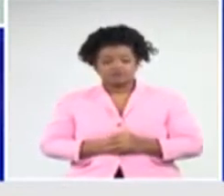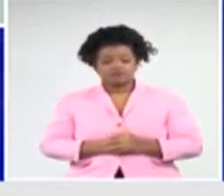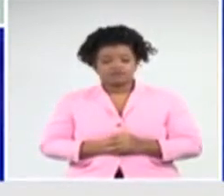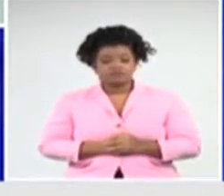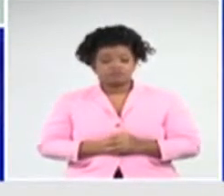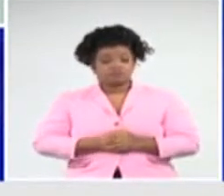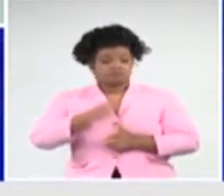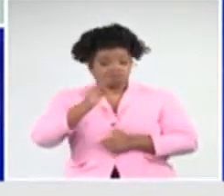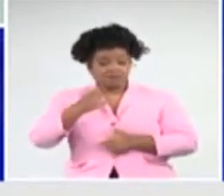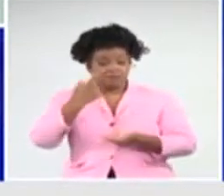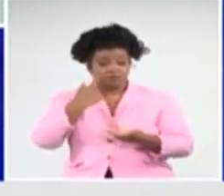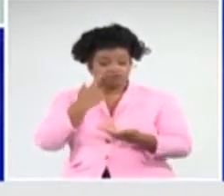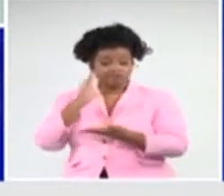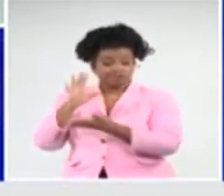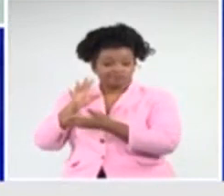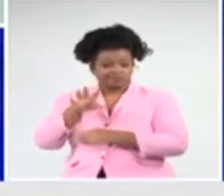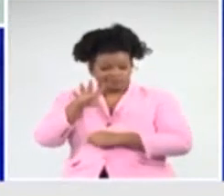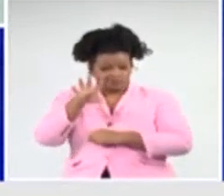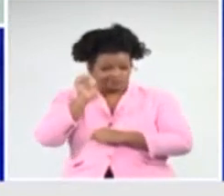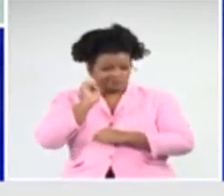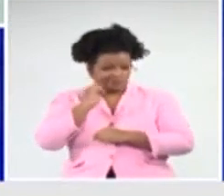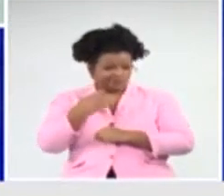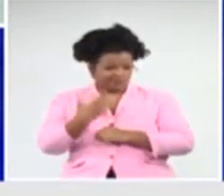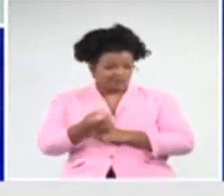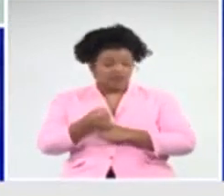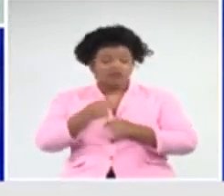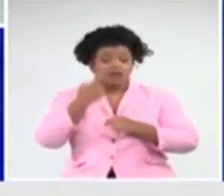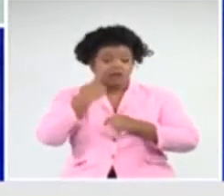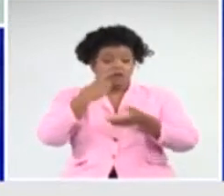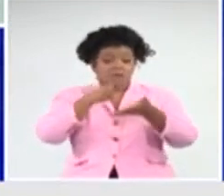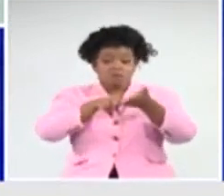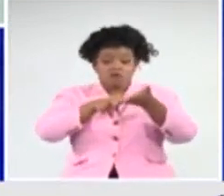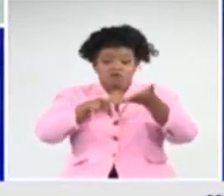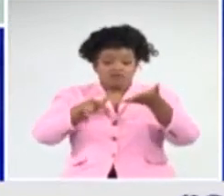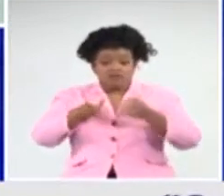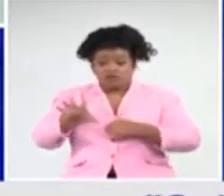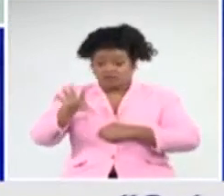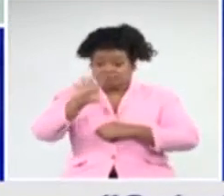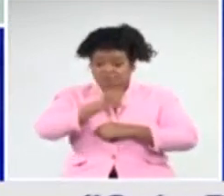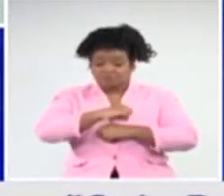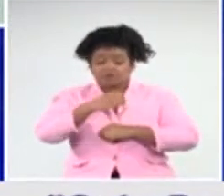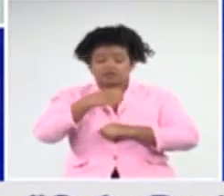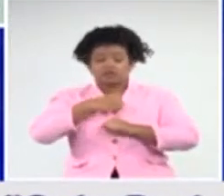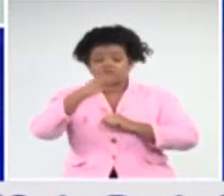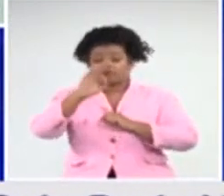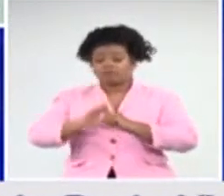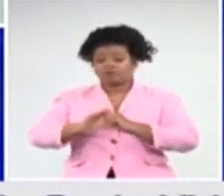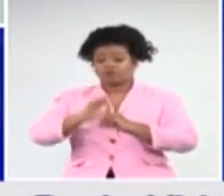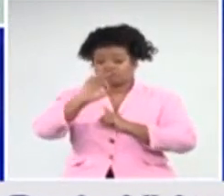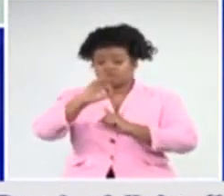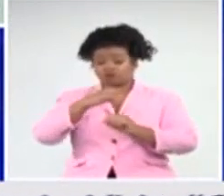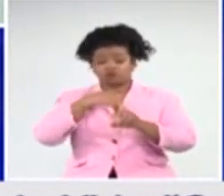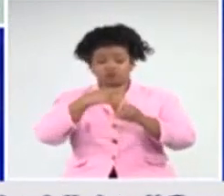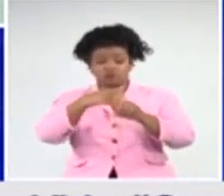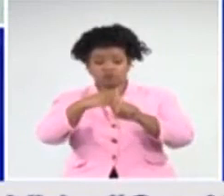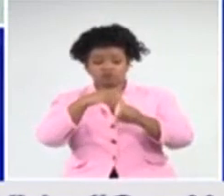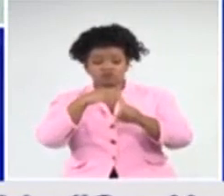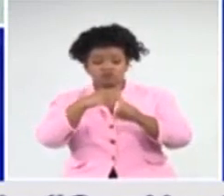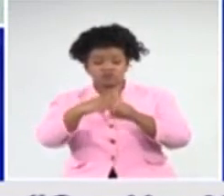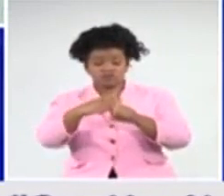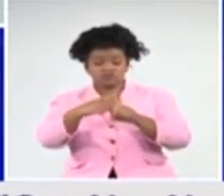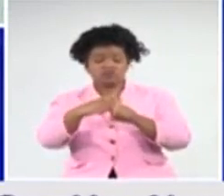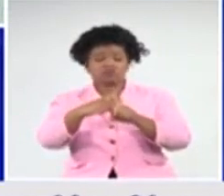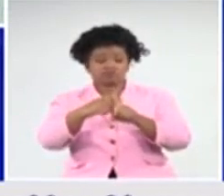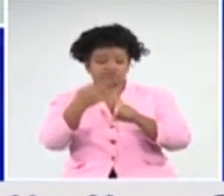fijamos, vemos que todas las provincias muestran una positividad de las muestras analizadas de